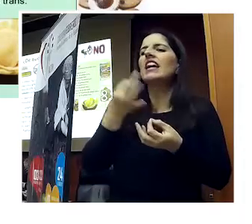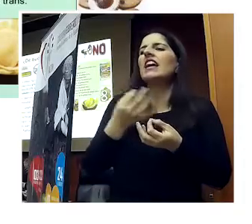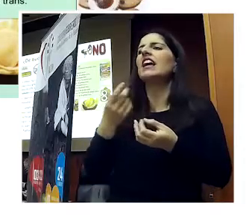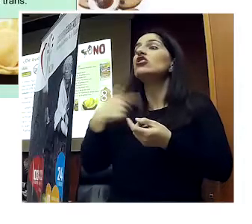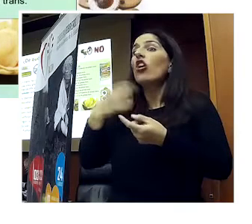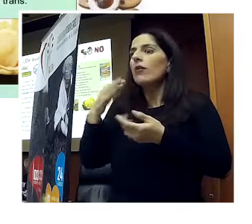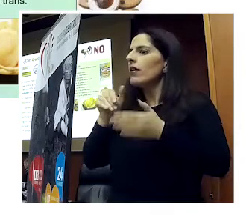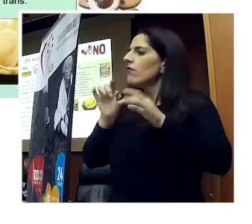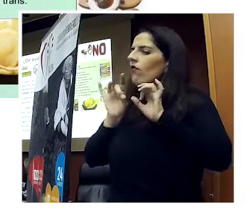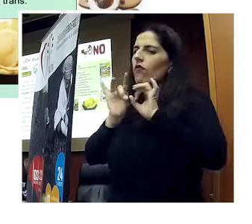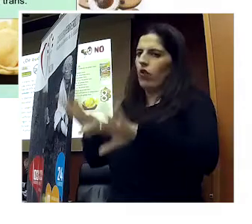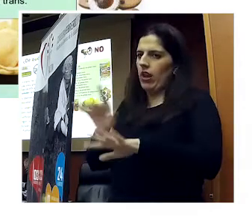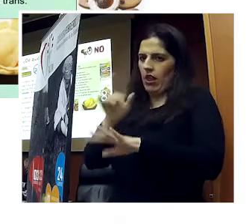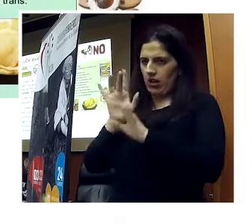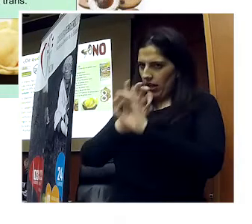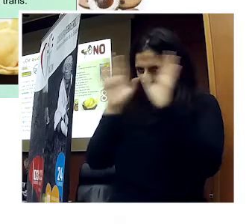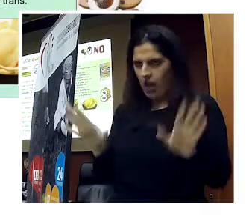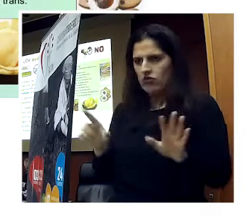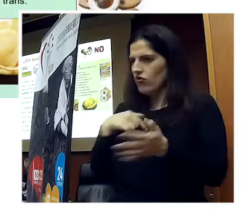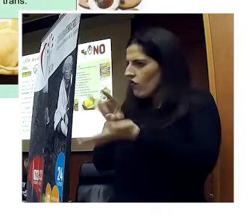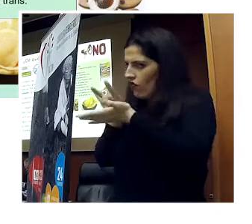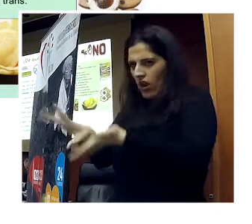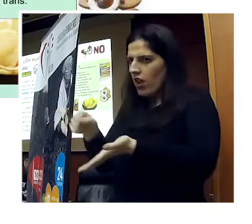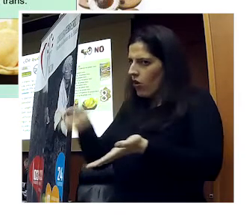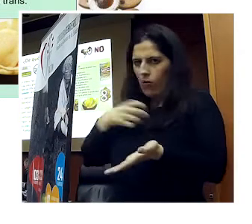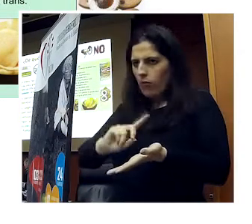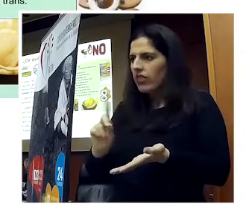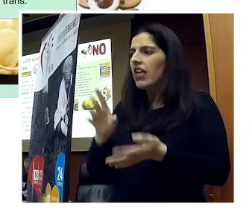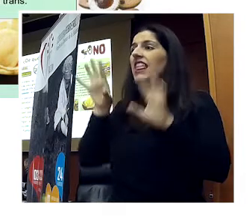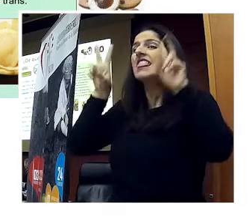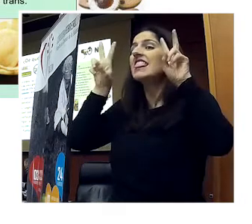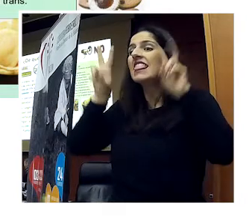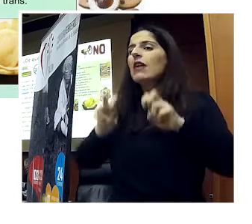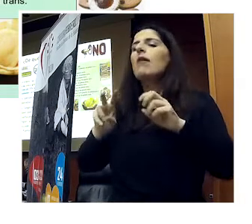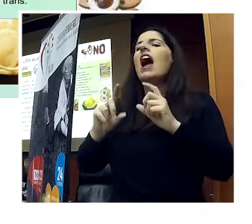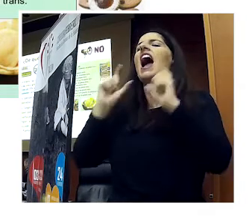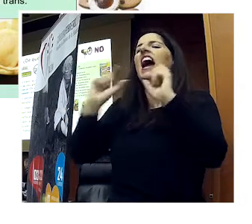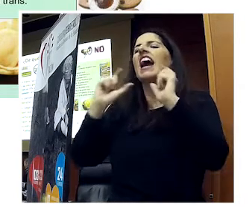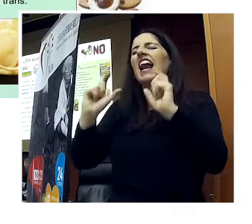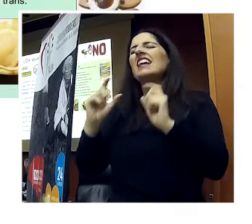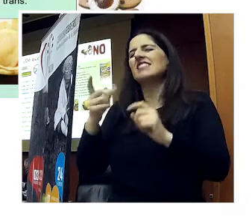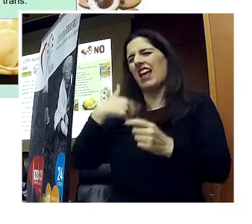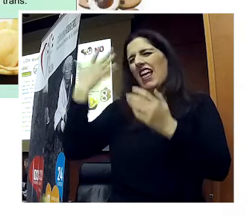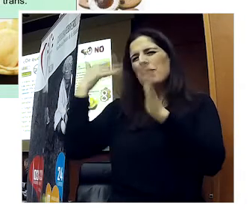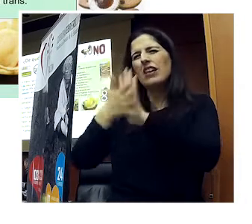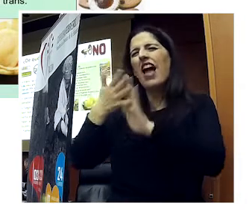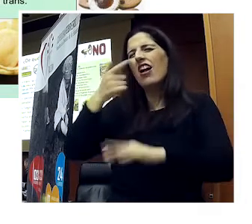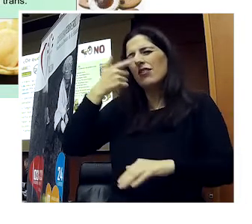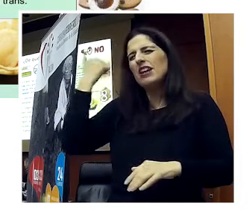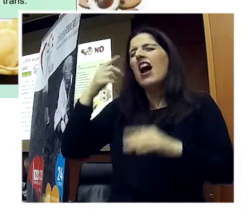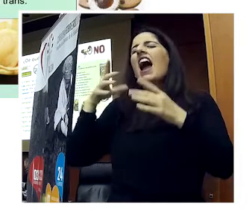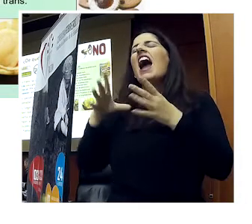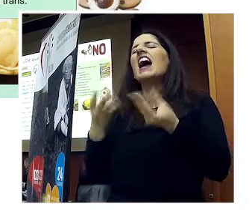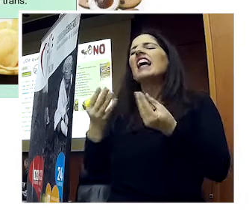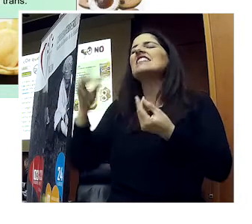¿no? Pues clarísimamente debemos cada vez más de huir de todo lo que tenga grasas trans. Ya hay unas campañas en Estados Unidos y